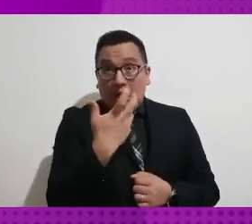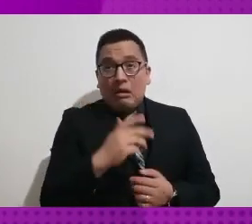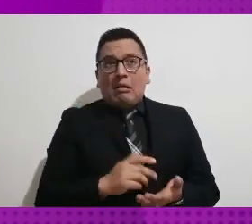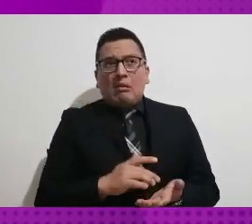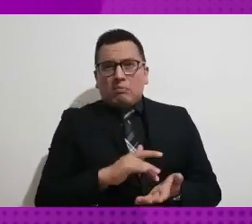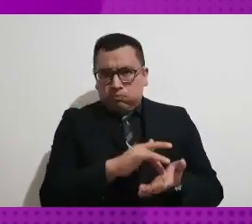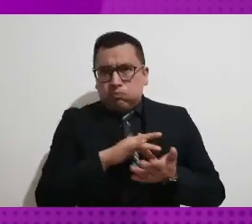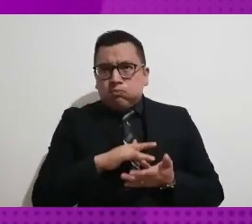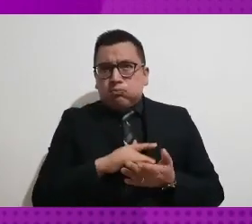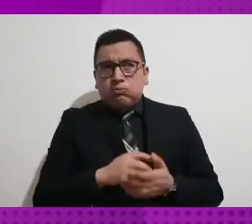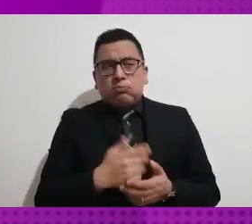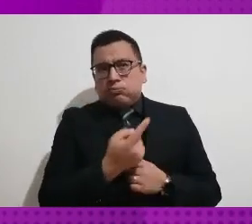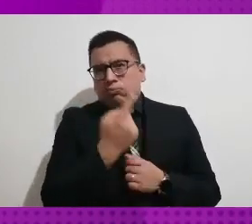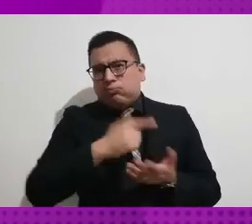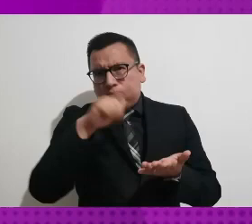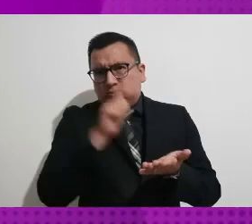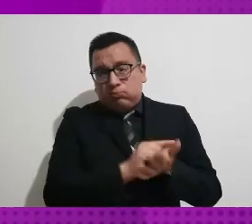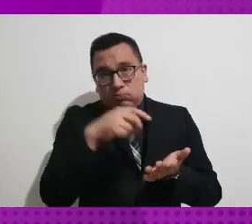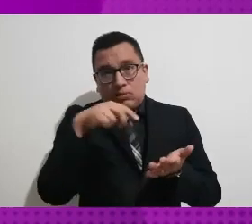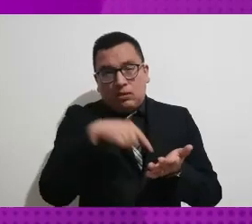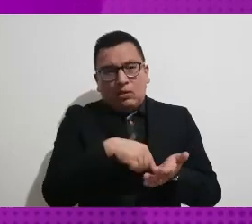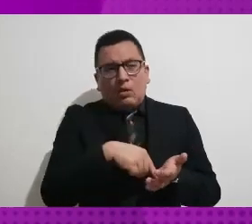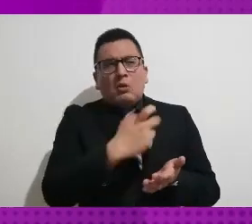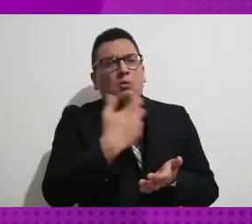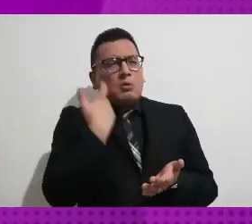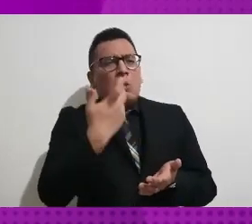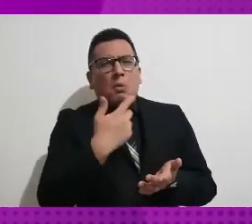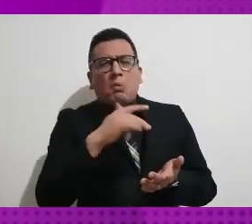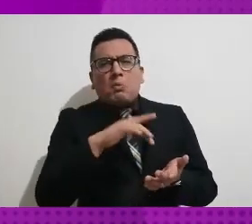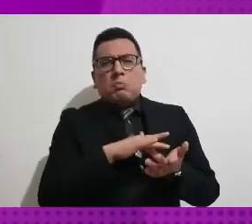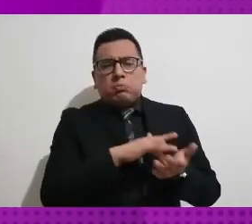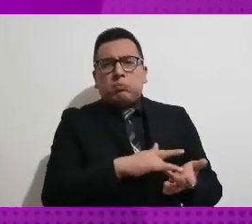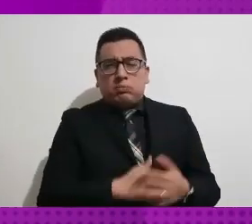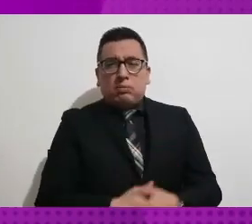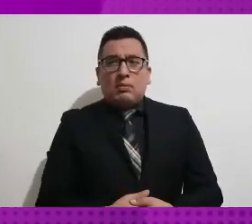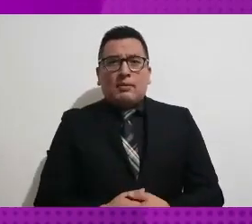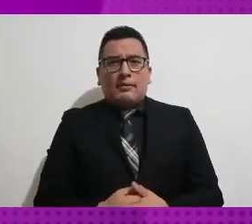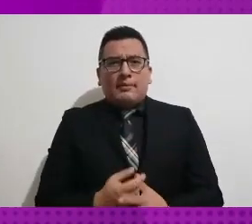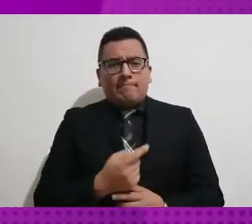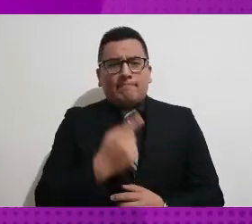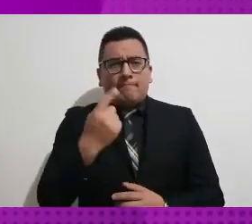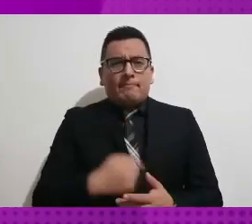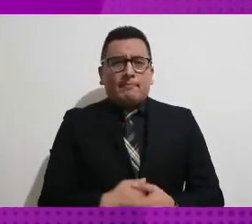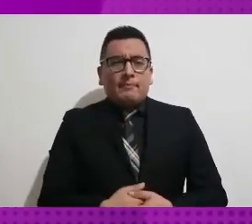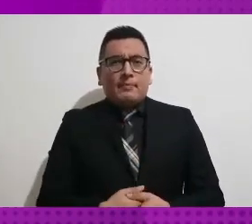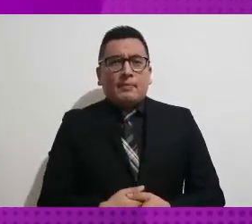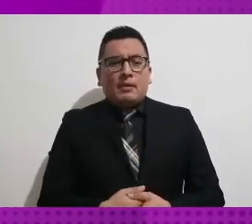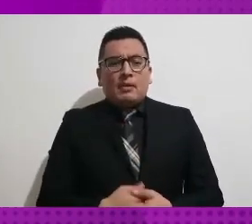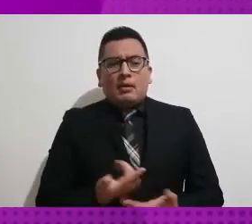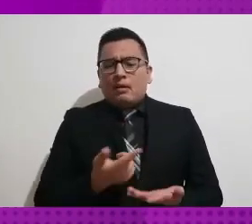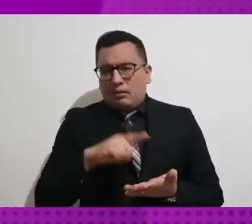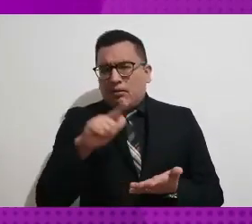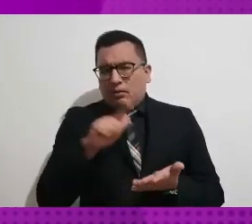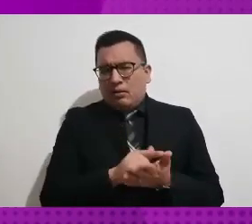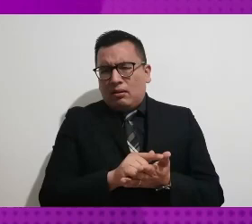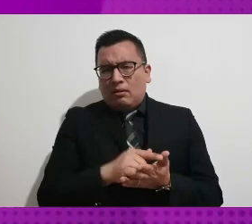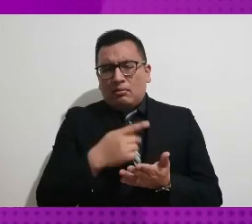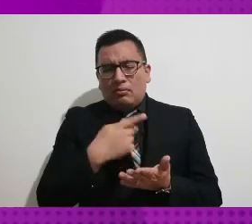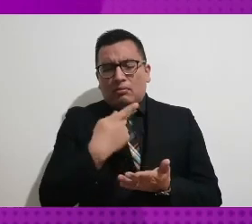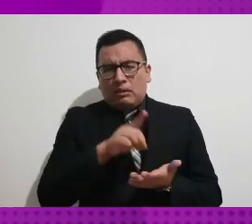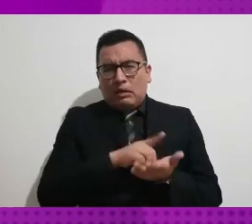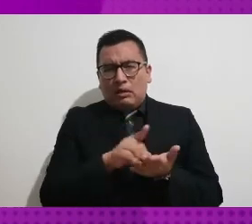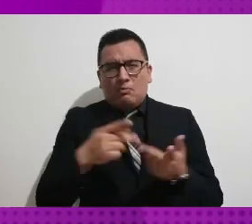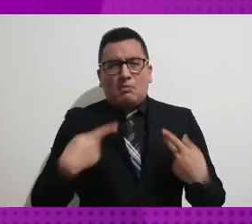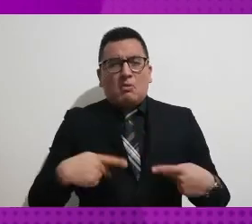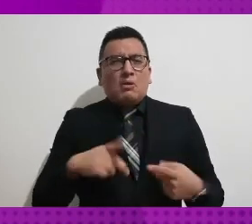está establecido en las leyes, porque pues la ley es una de las leyes de derechos para personas con